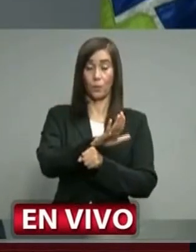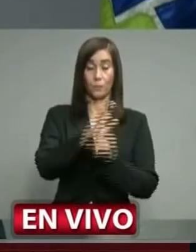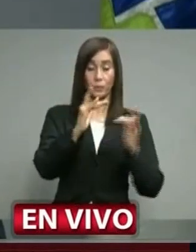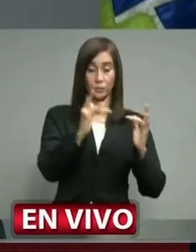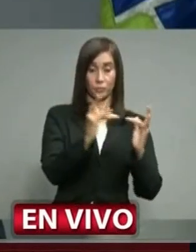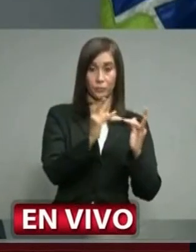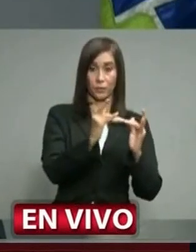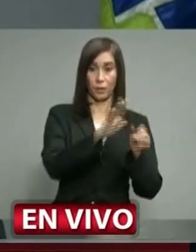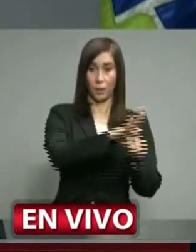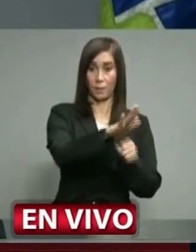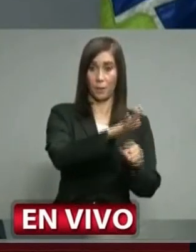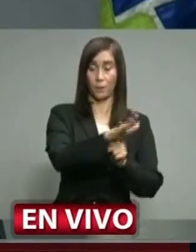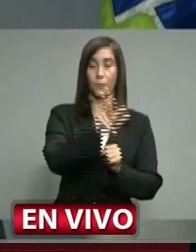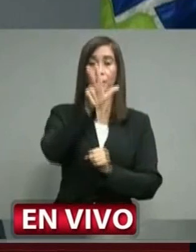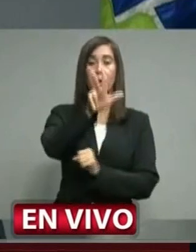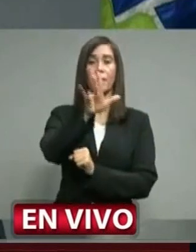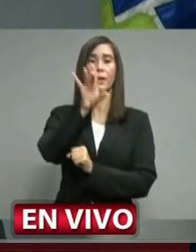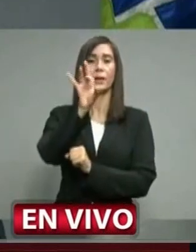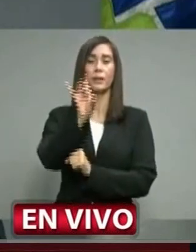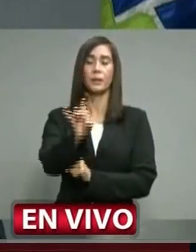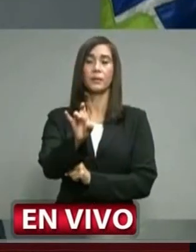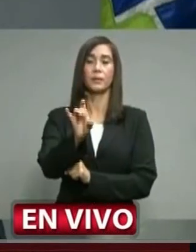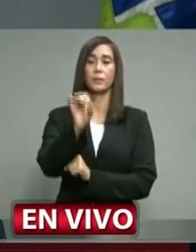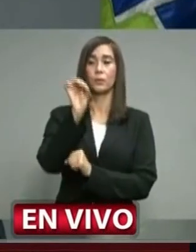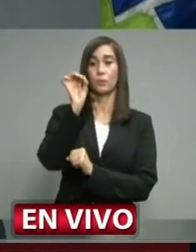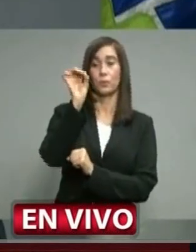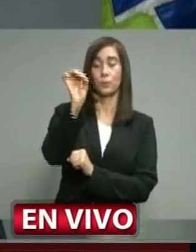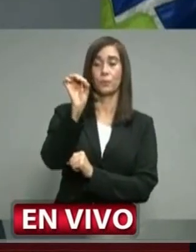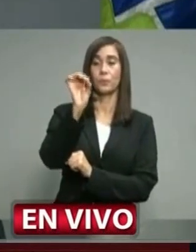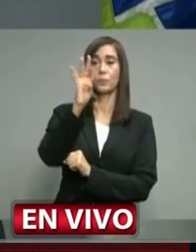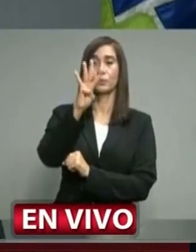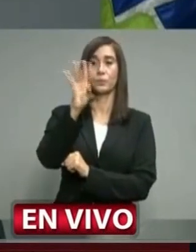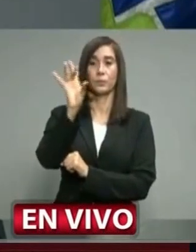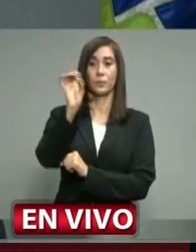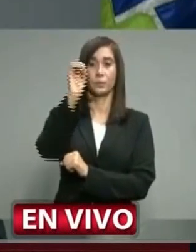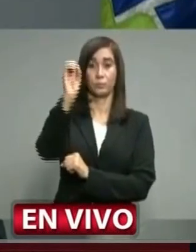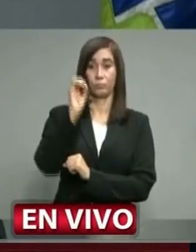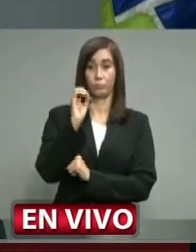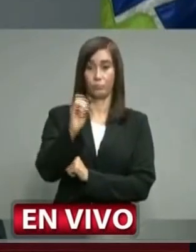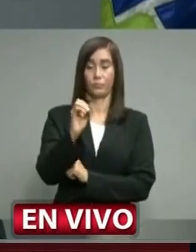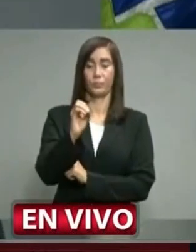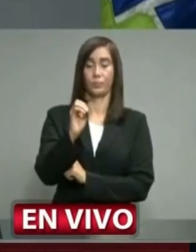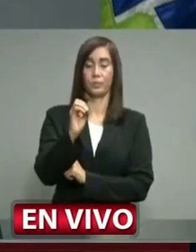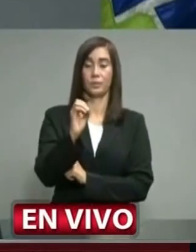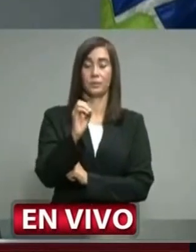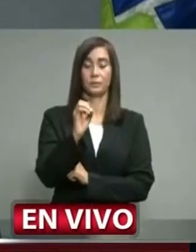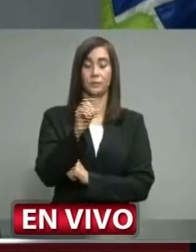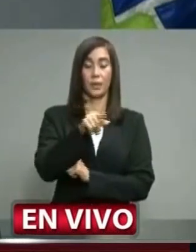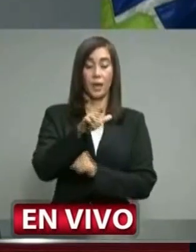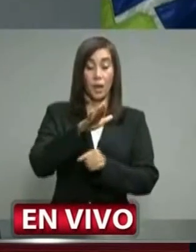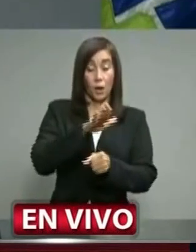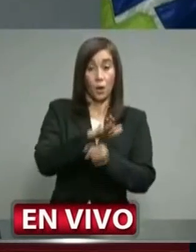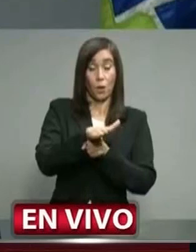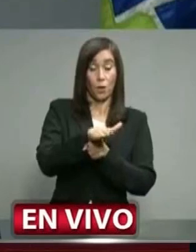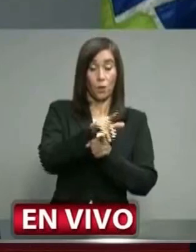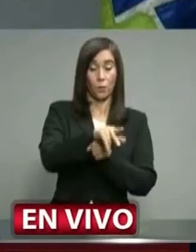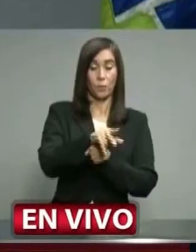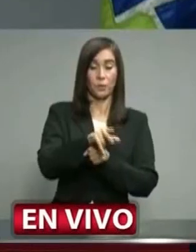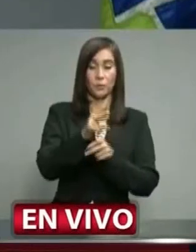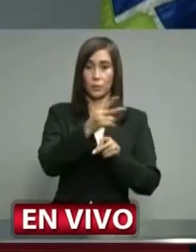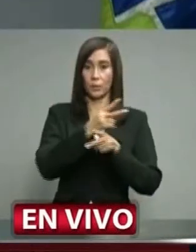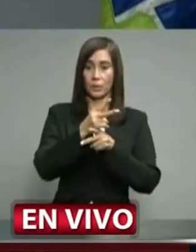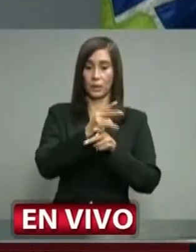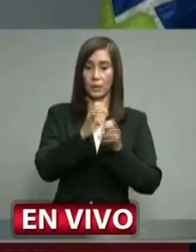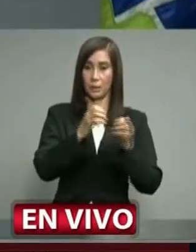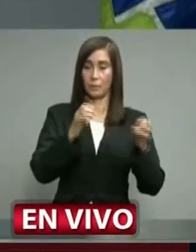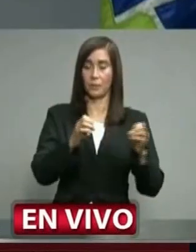hospitalarias es de 38.48% mientras que la ocupación de UCI es